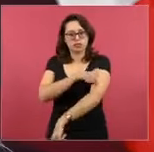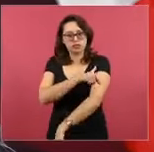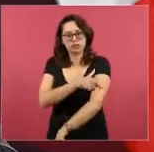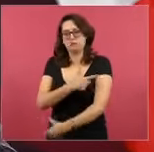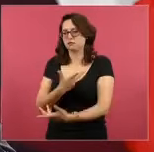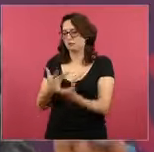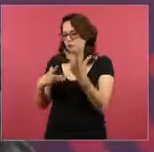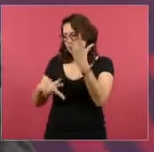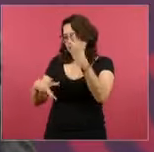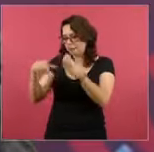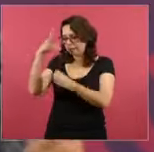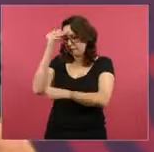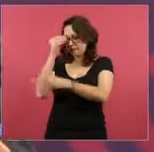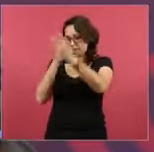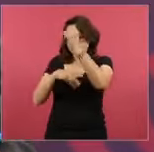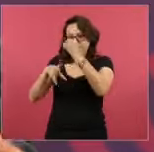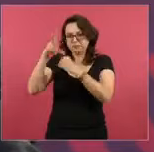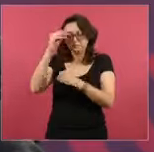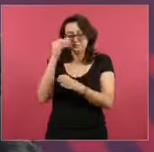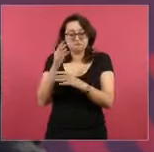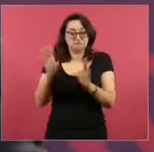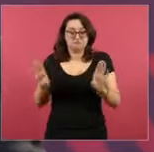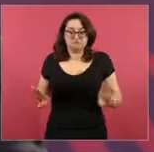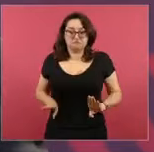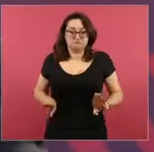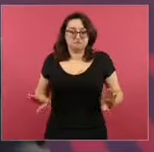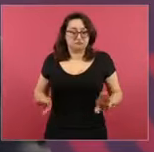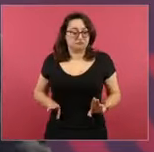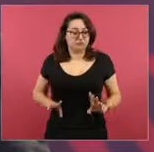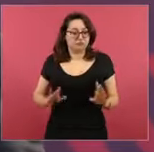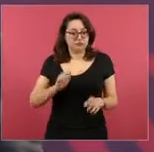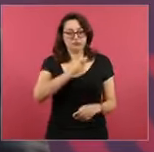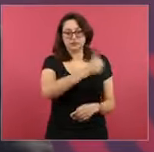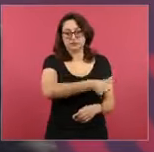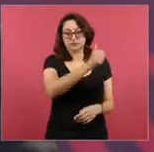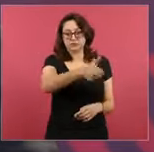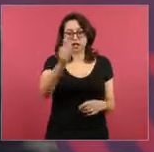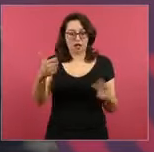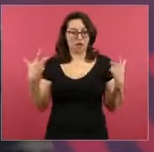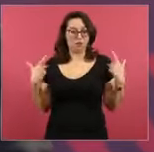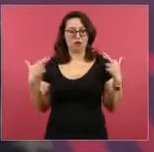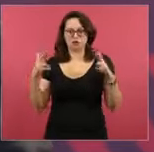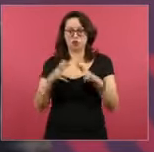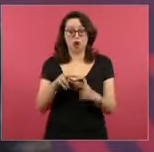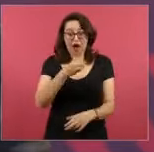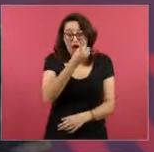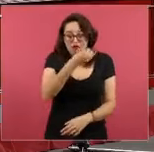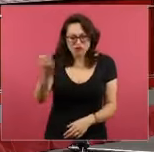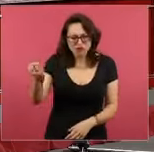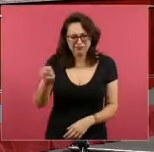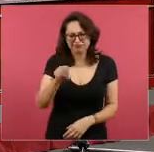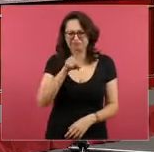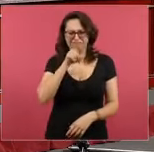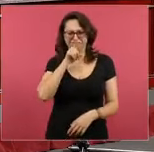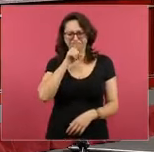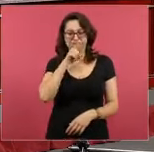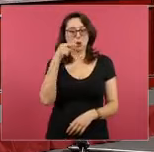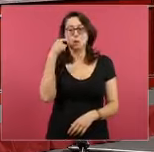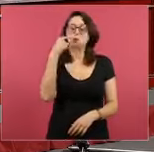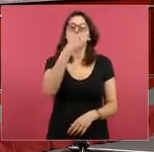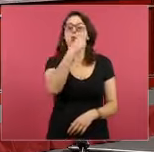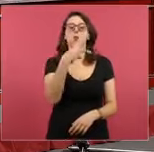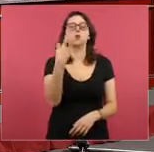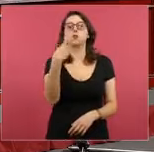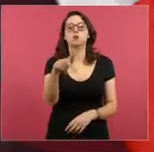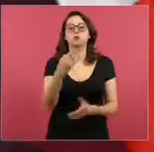acuerdo a lo que ellos consideran que les va a ser de utilidad, porque esto es muy importante, o sea, no es